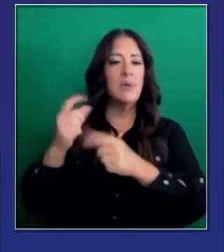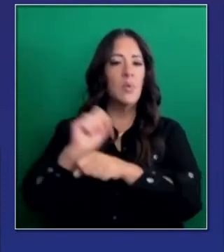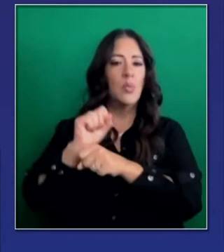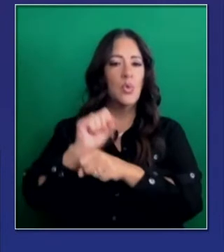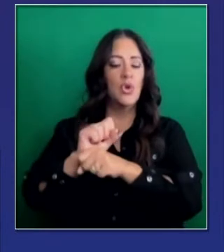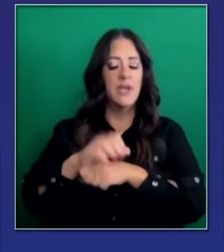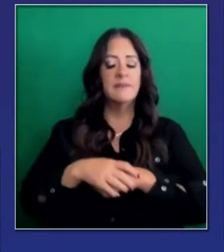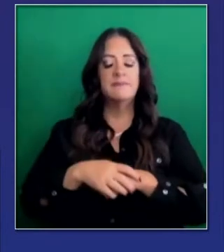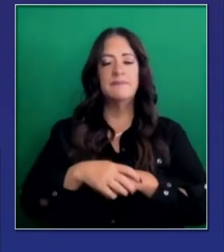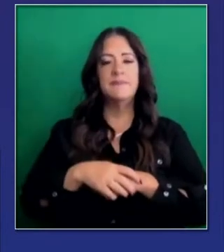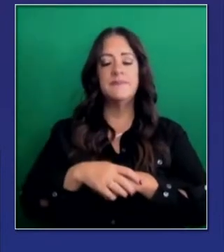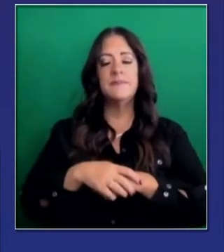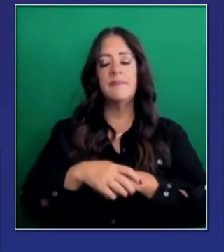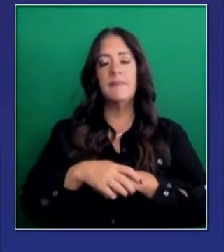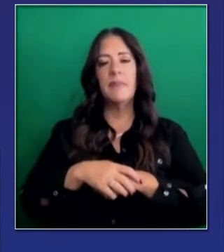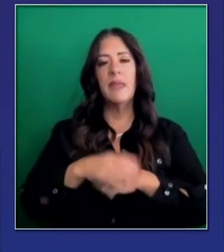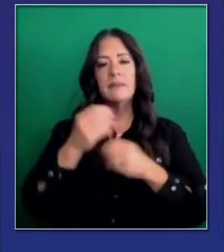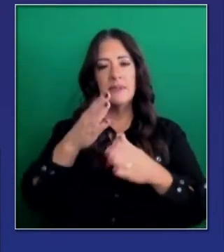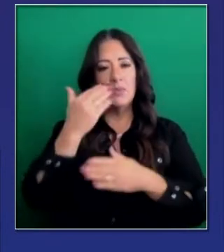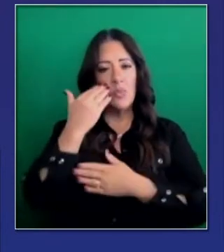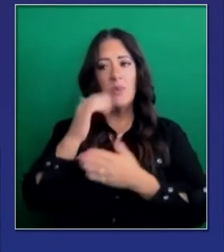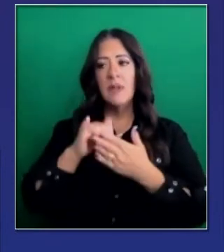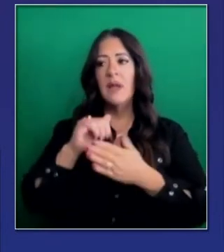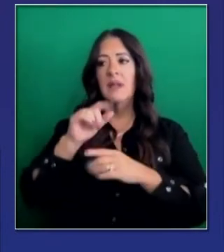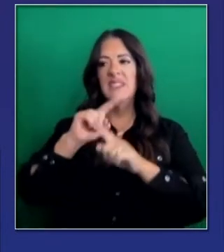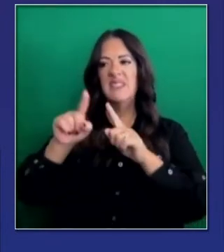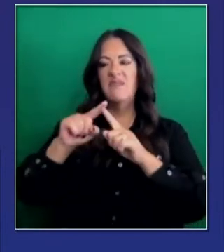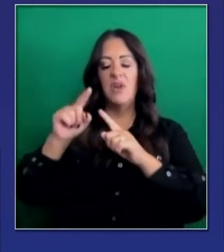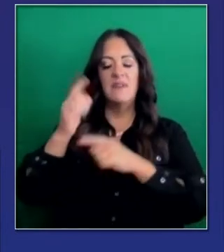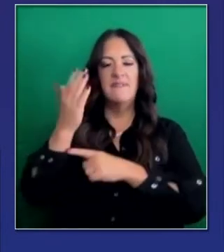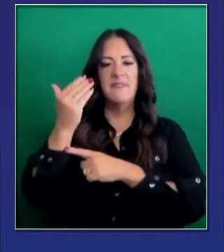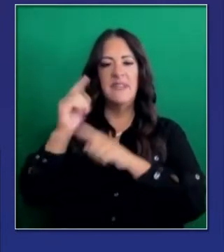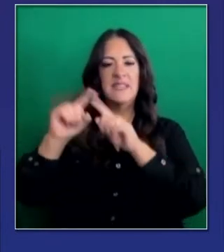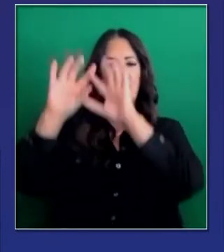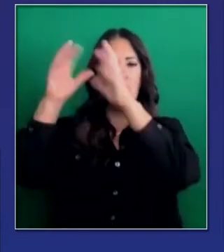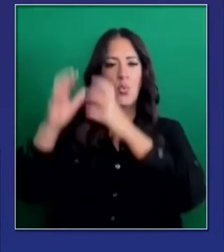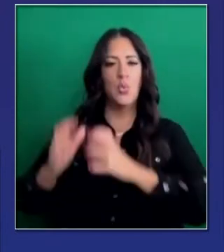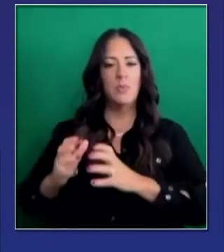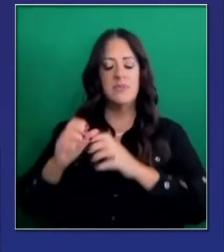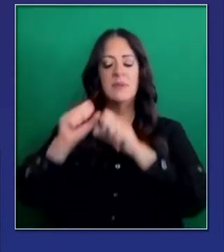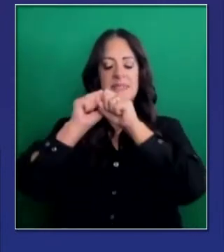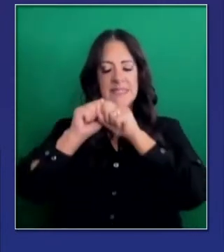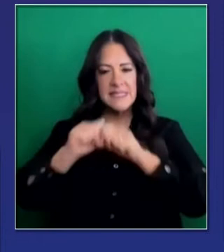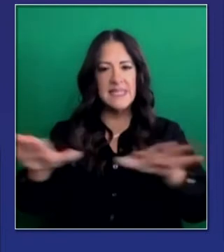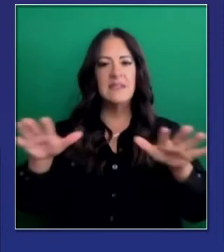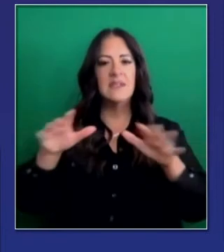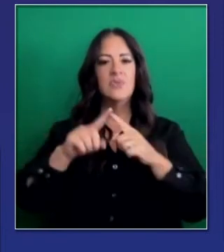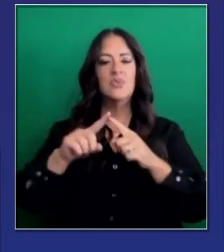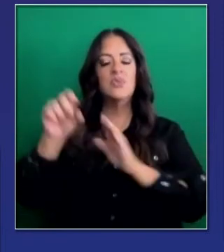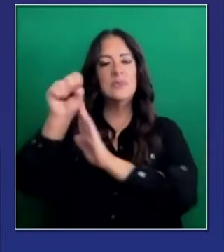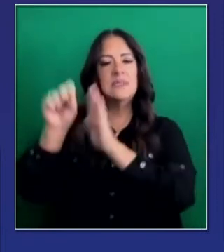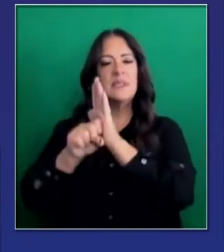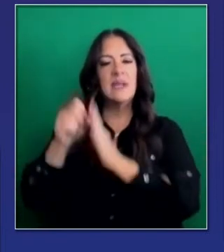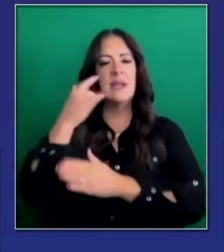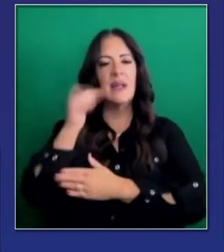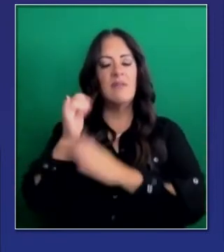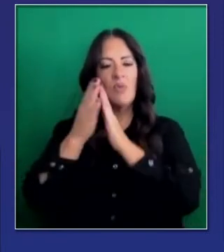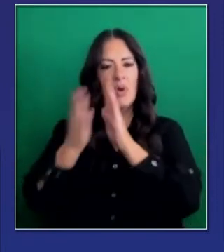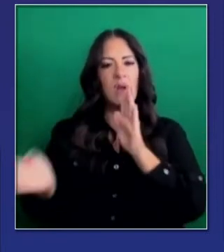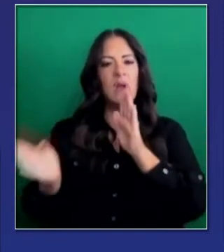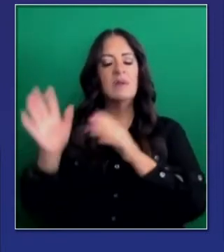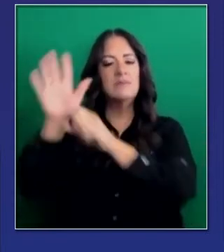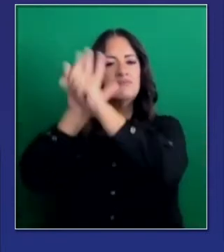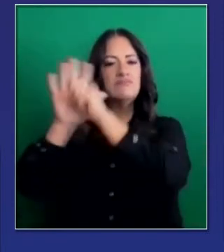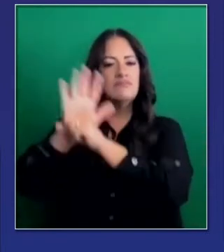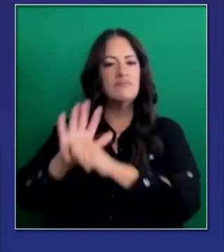de que hemos desplegado a ese personal trabajando con el servicio de emergencias del estado